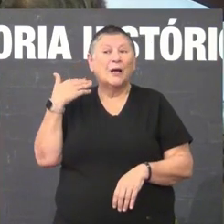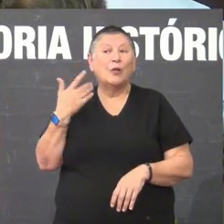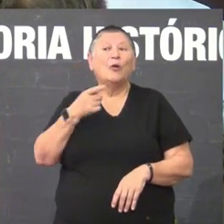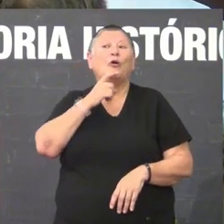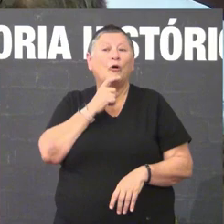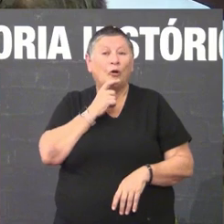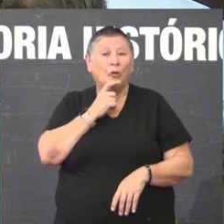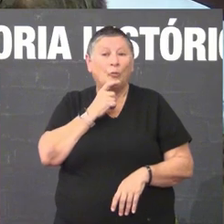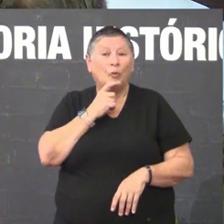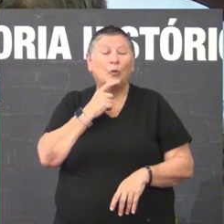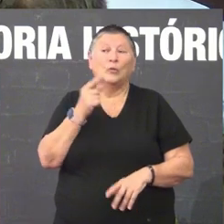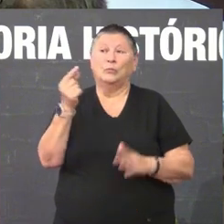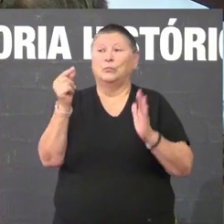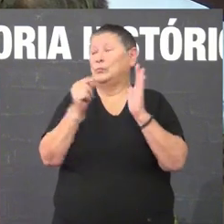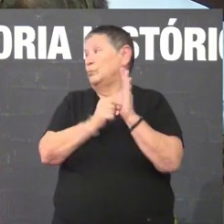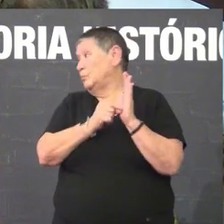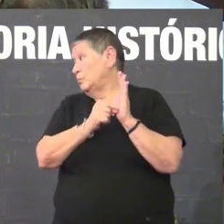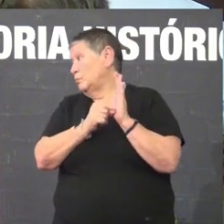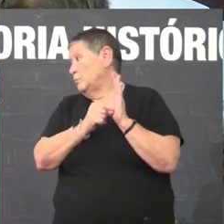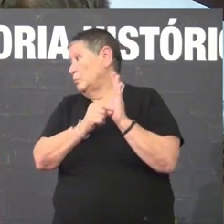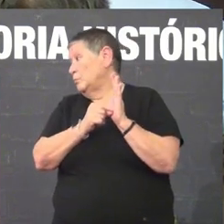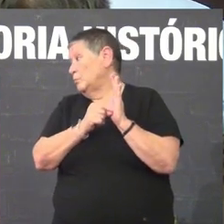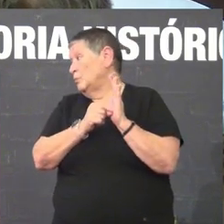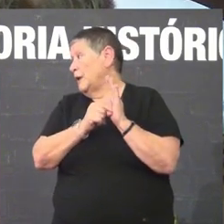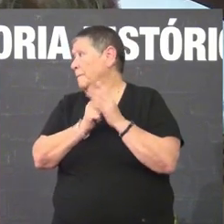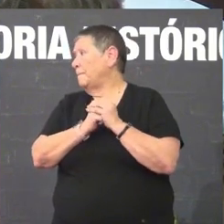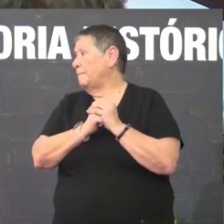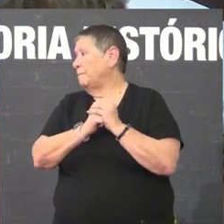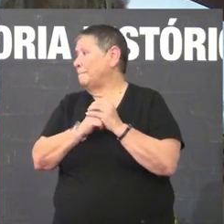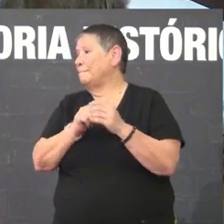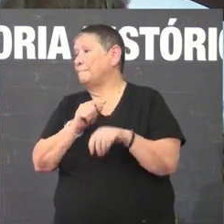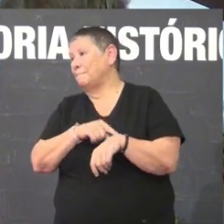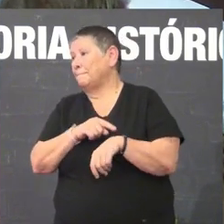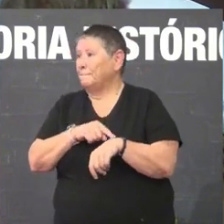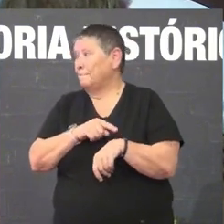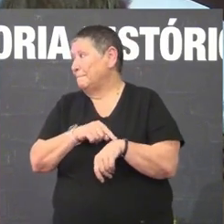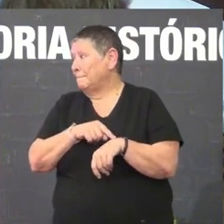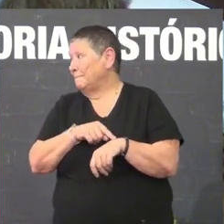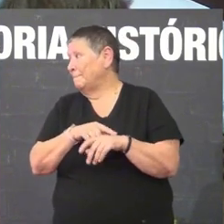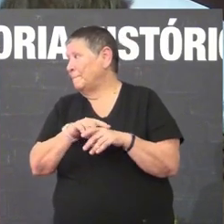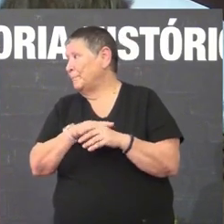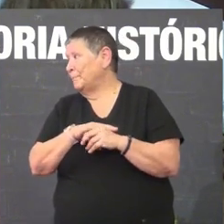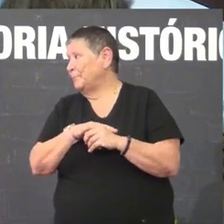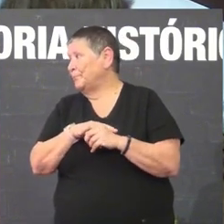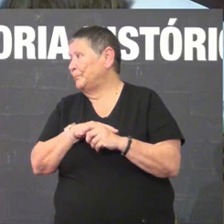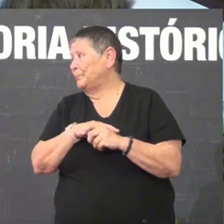pasó un siguiente punto y bueno no sé hoy de tiempo voy a mirarme un momento vale